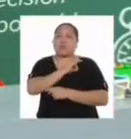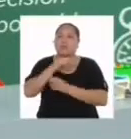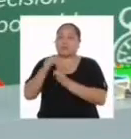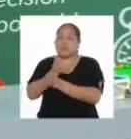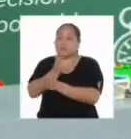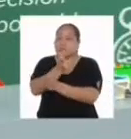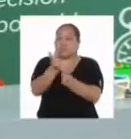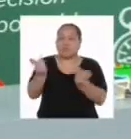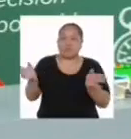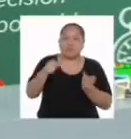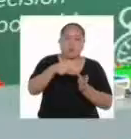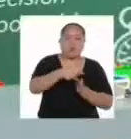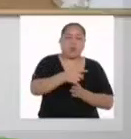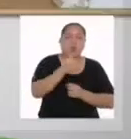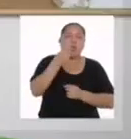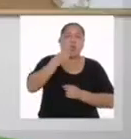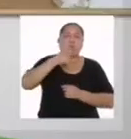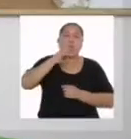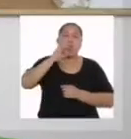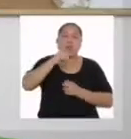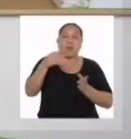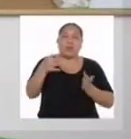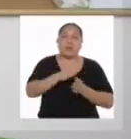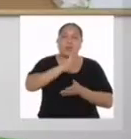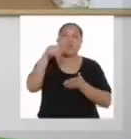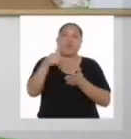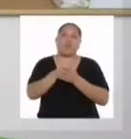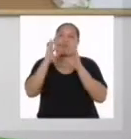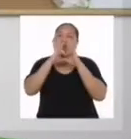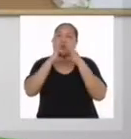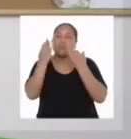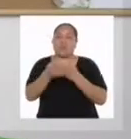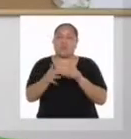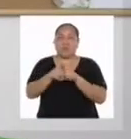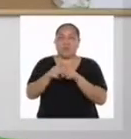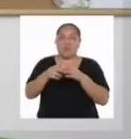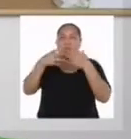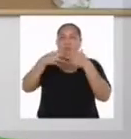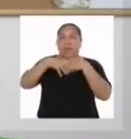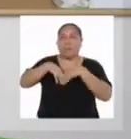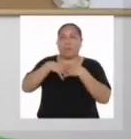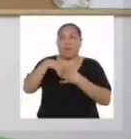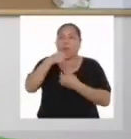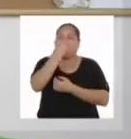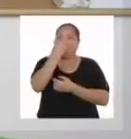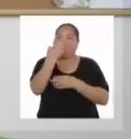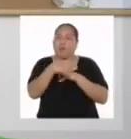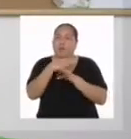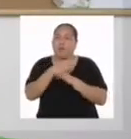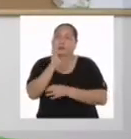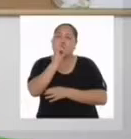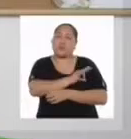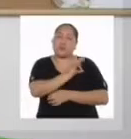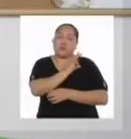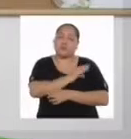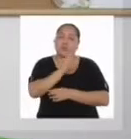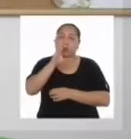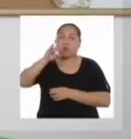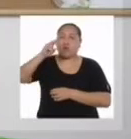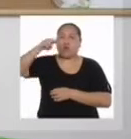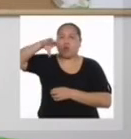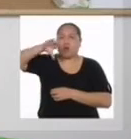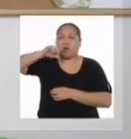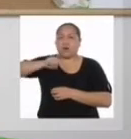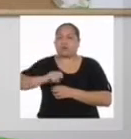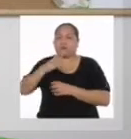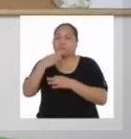un desvío y regaban un pequeño huerto. Todas las familias y empresas, de alguna forma, aprovechamos las cuencas